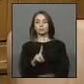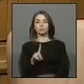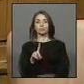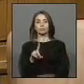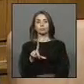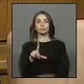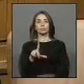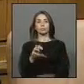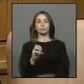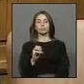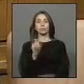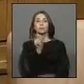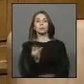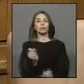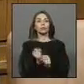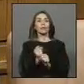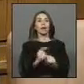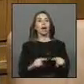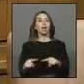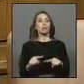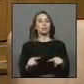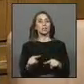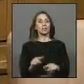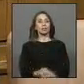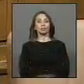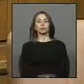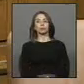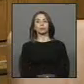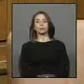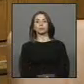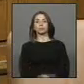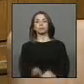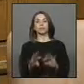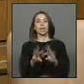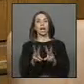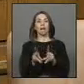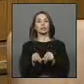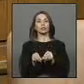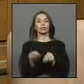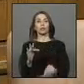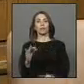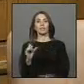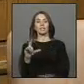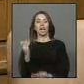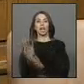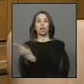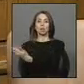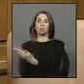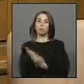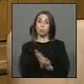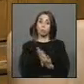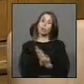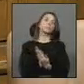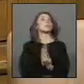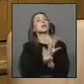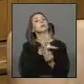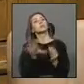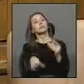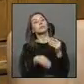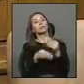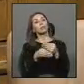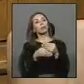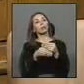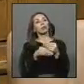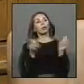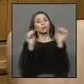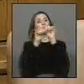administrativos. Ya propuesta de la Asociación de Fiscales, se incluyó también todo